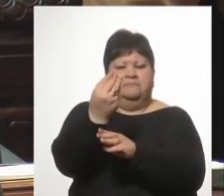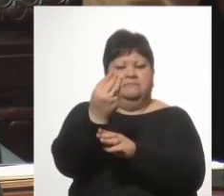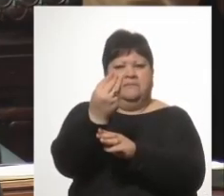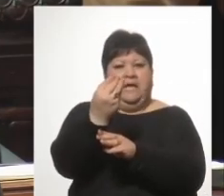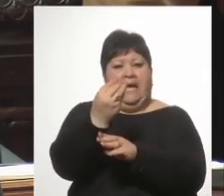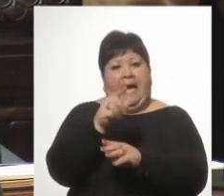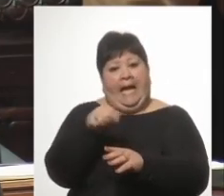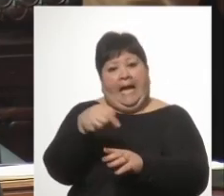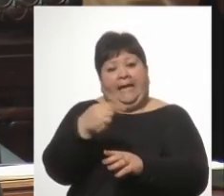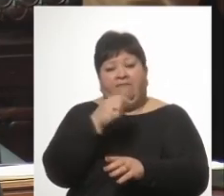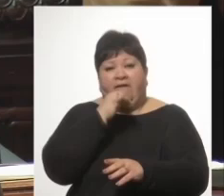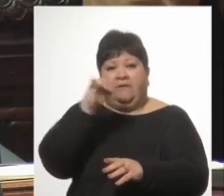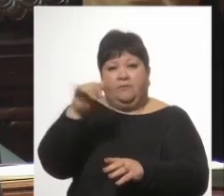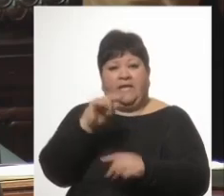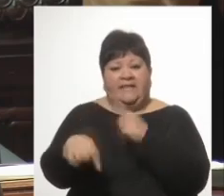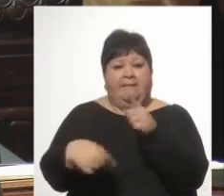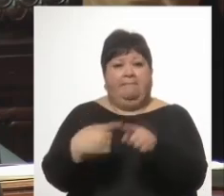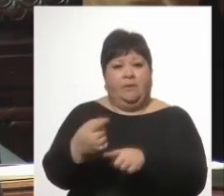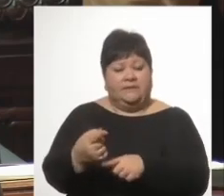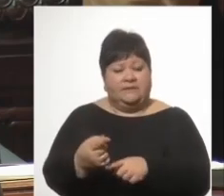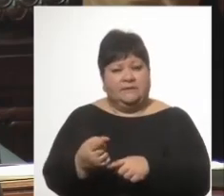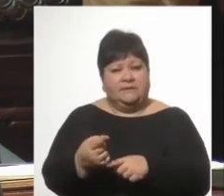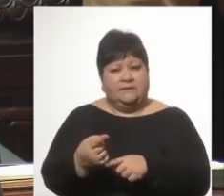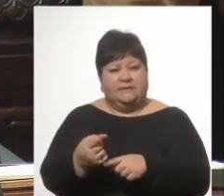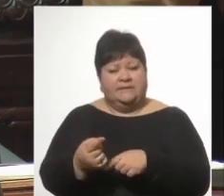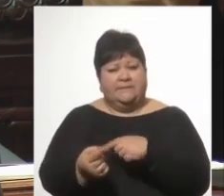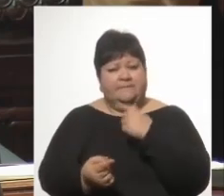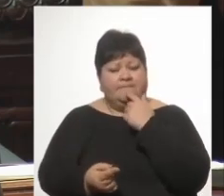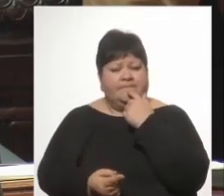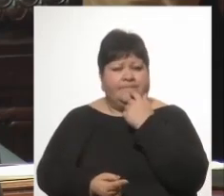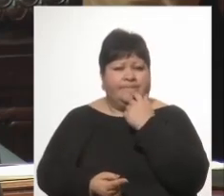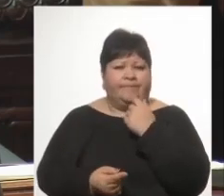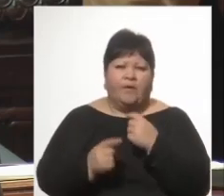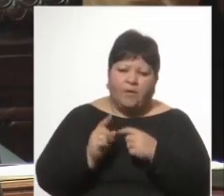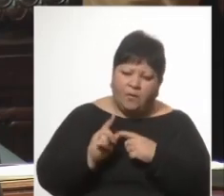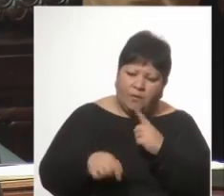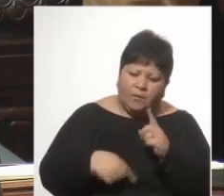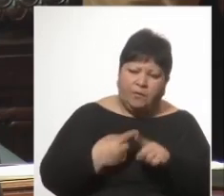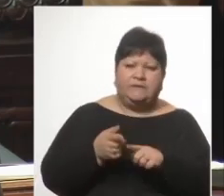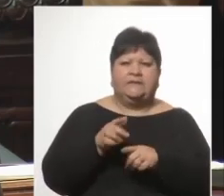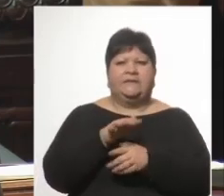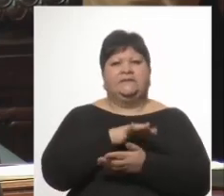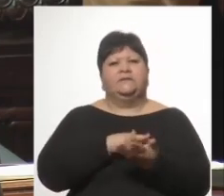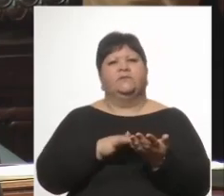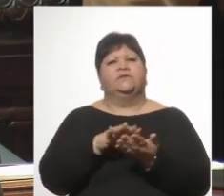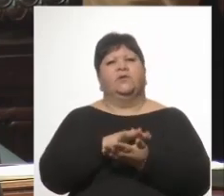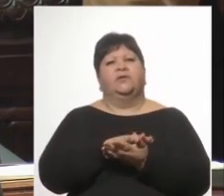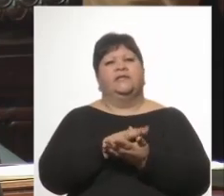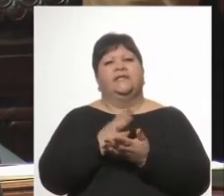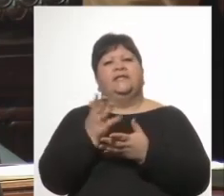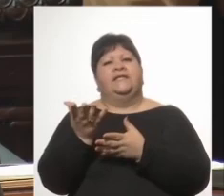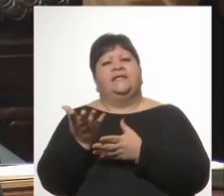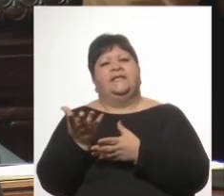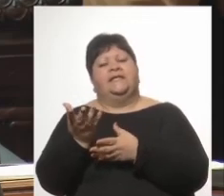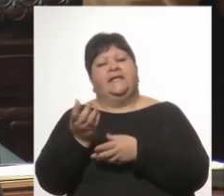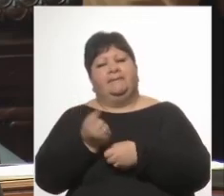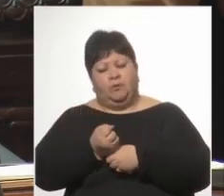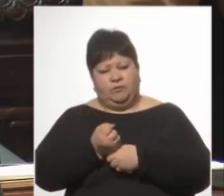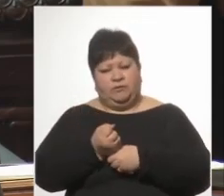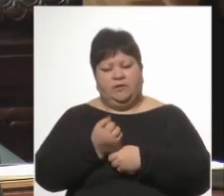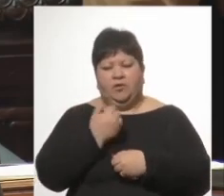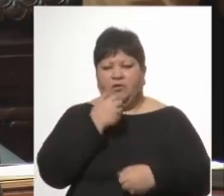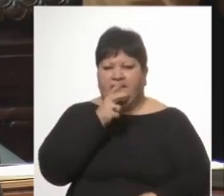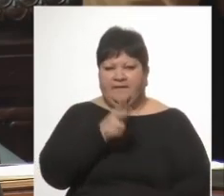otro hecho para mí, objetivo también, que avala lo que yo digo, es la última carta